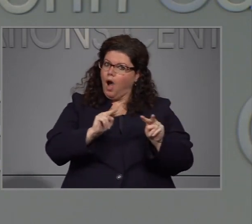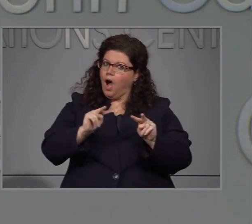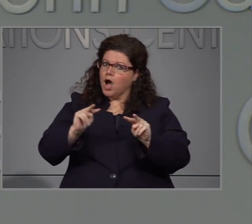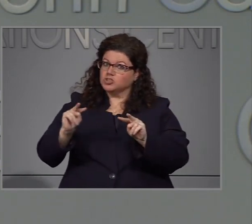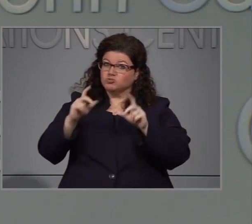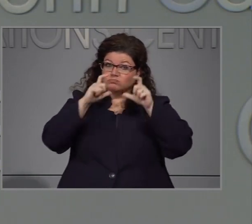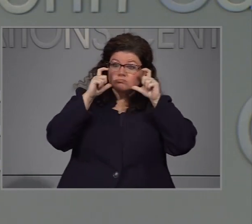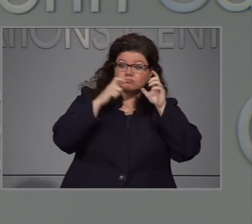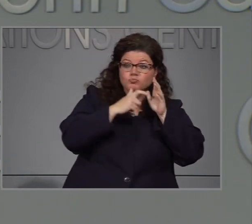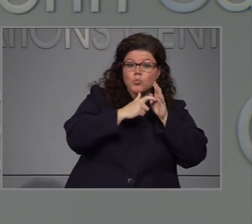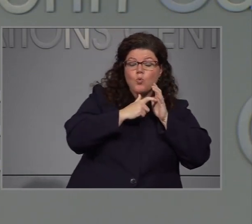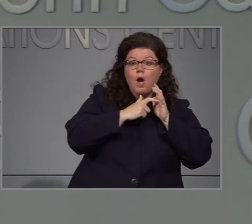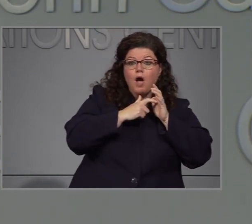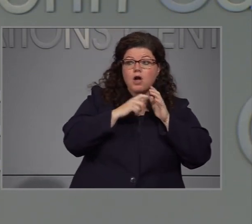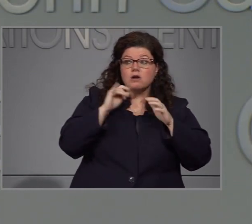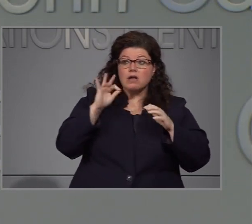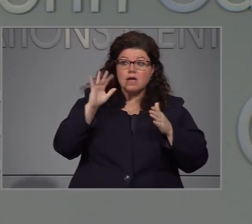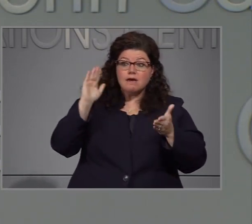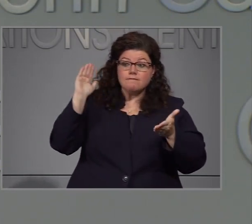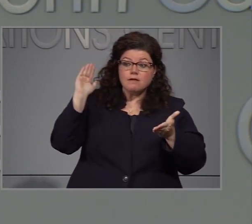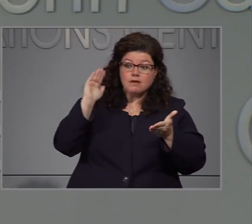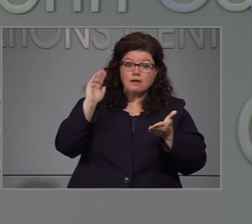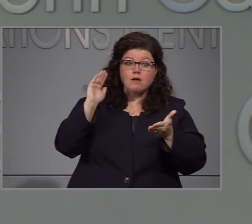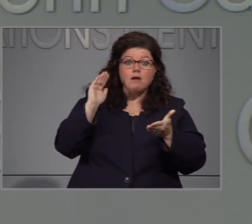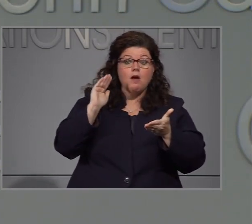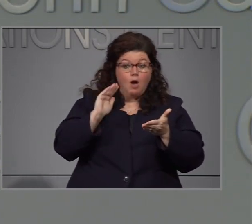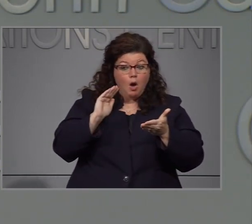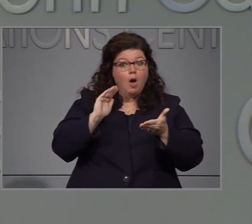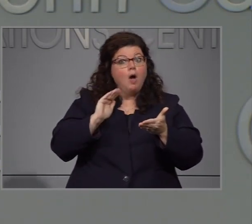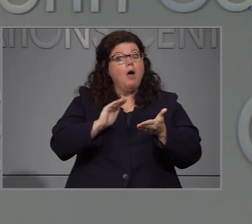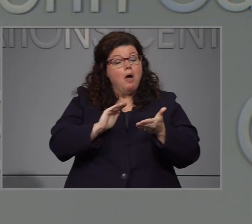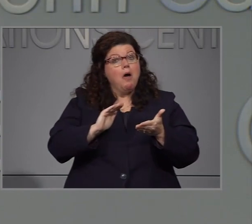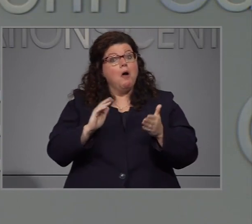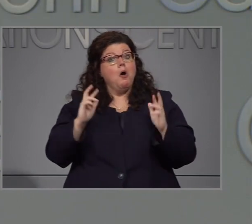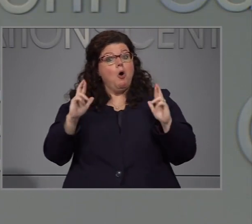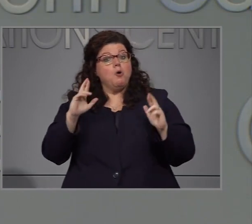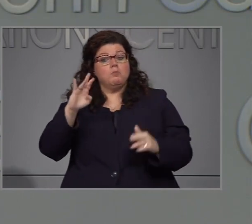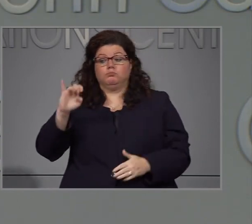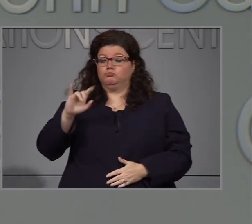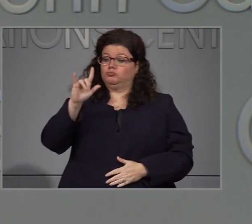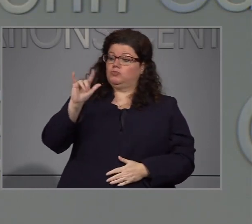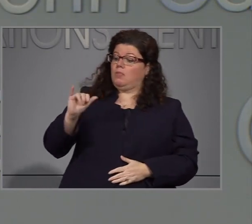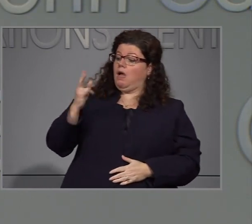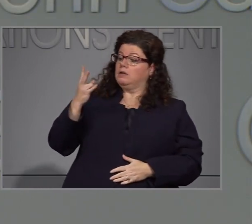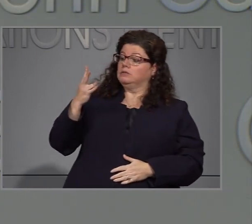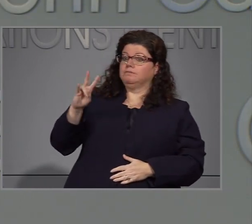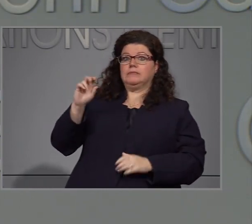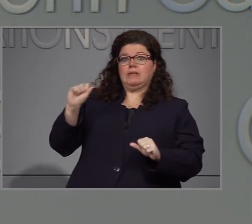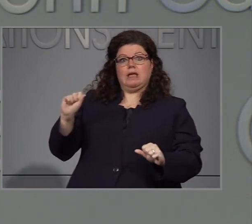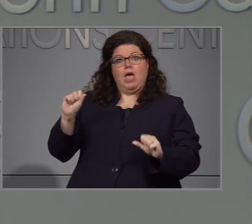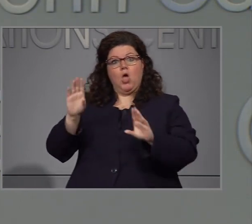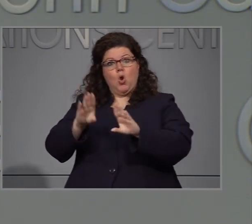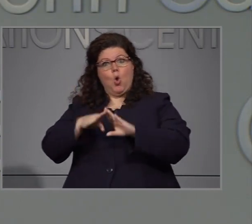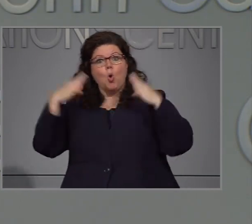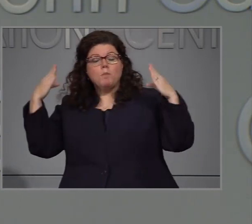es que las tendencias durante esta pausa y nosotros podemos relajar